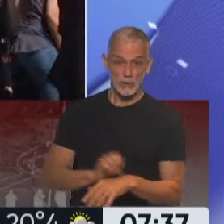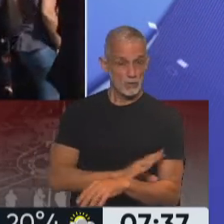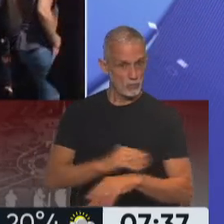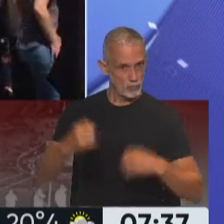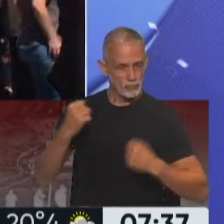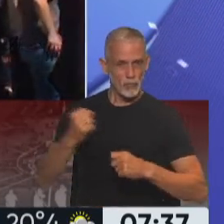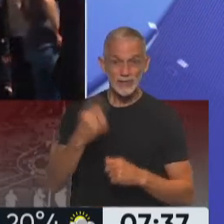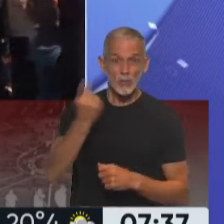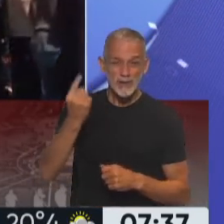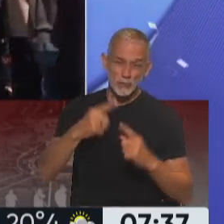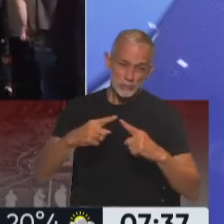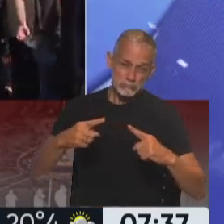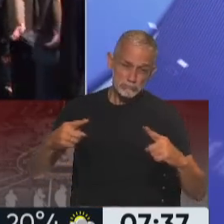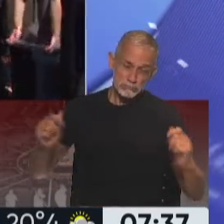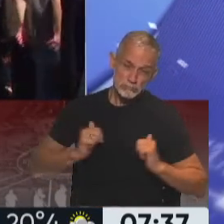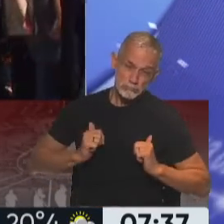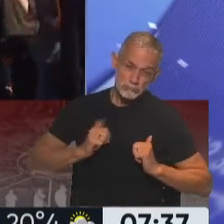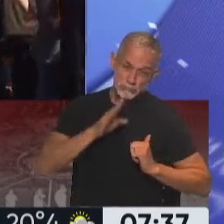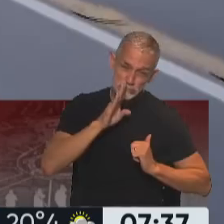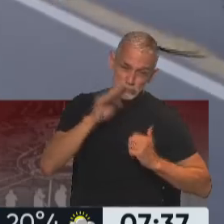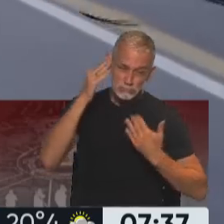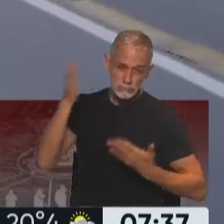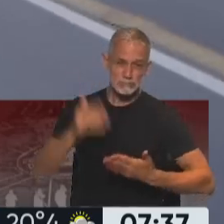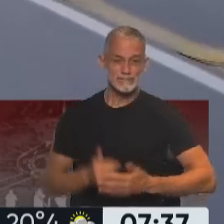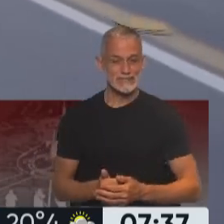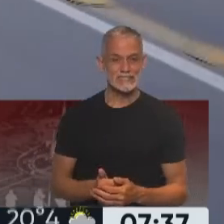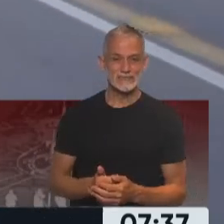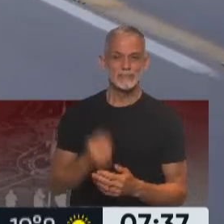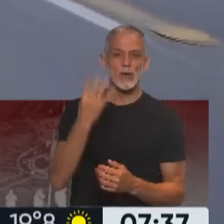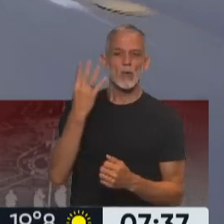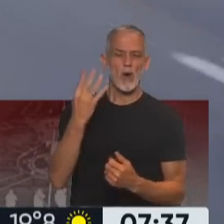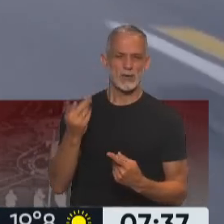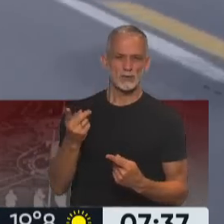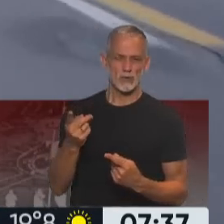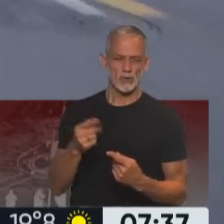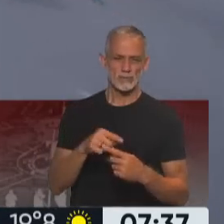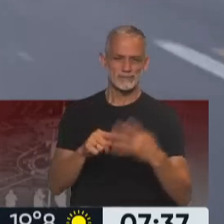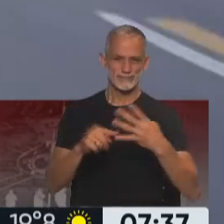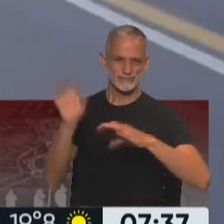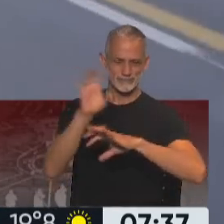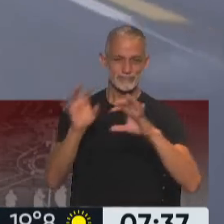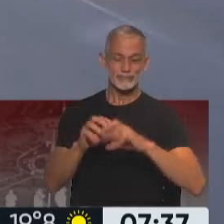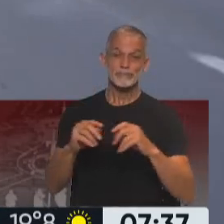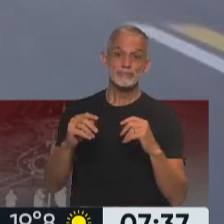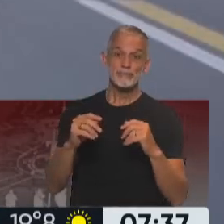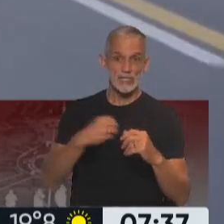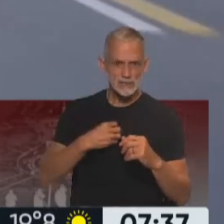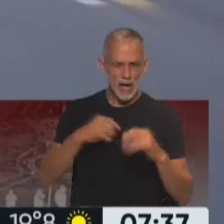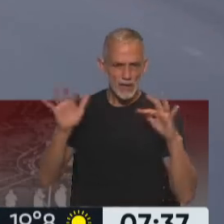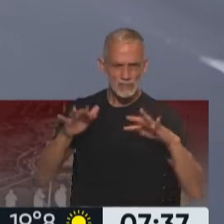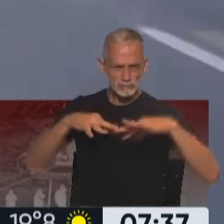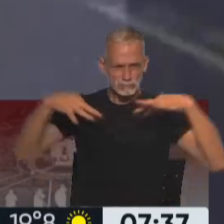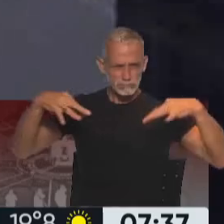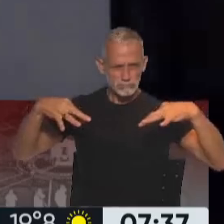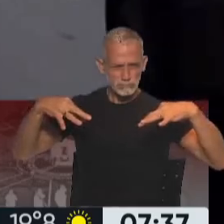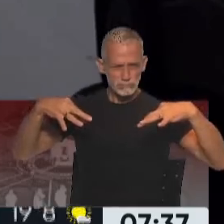fuerte. Sí. La imagen con 4 imágenes. La imagen. Y el respeto de justamente- las hinchadas, todo. Claro, todo. Lo